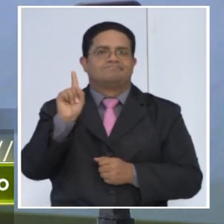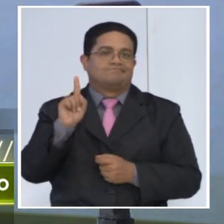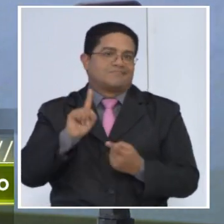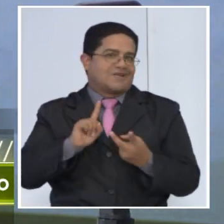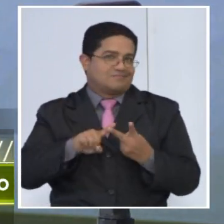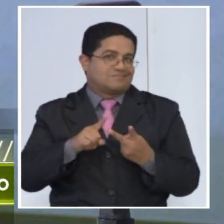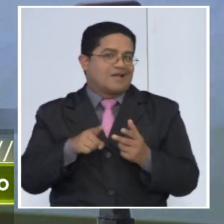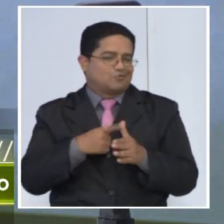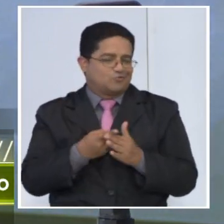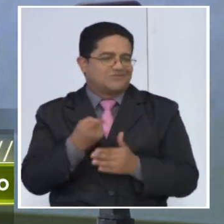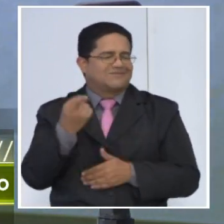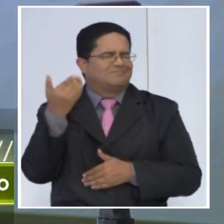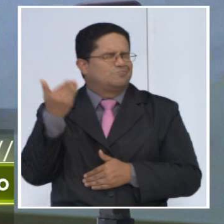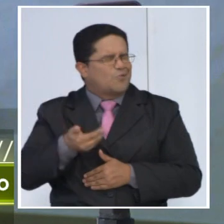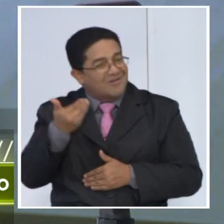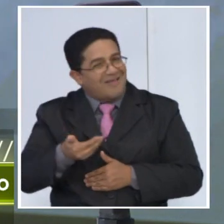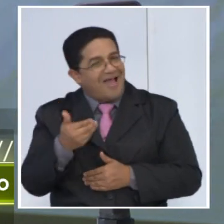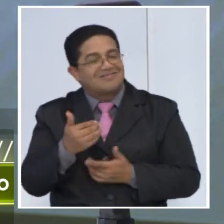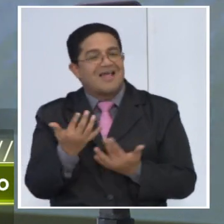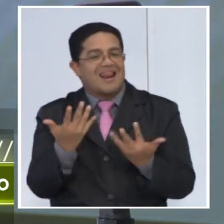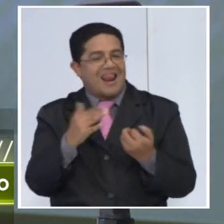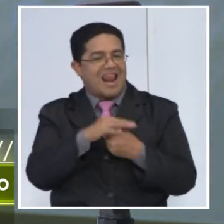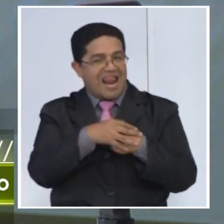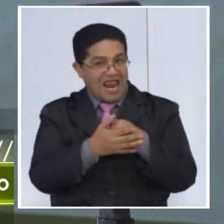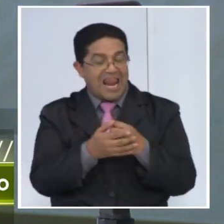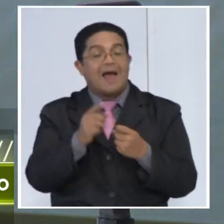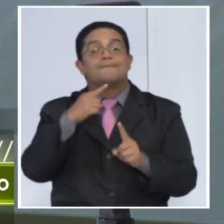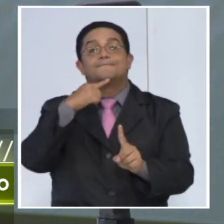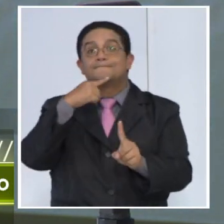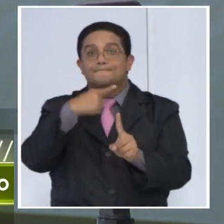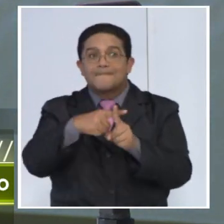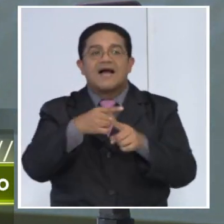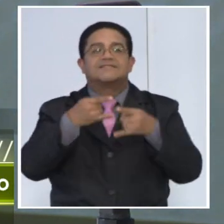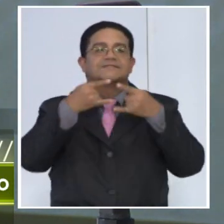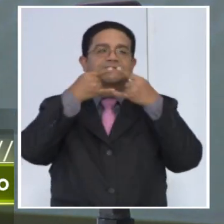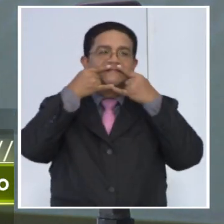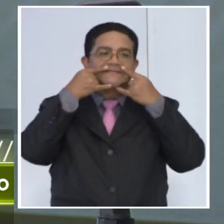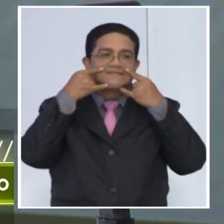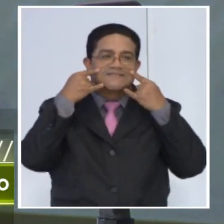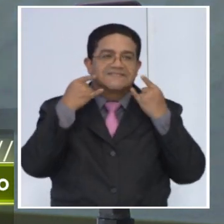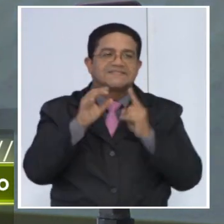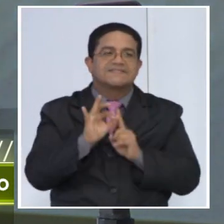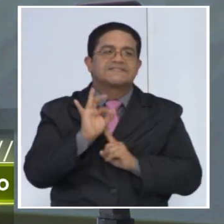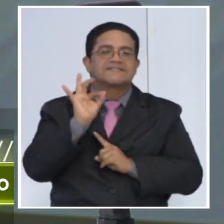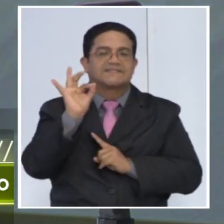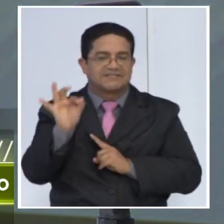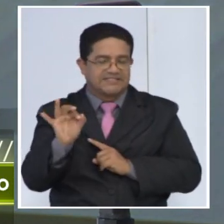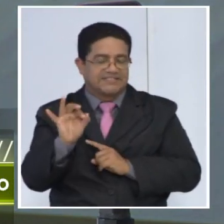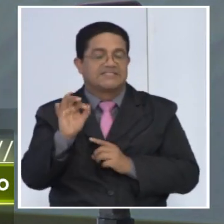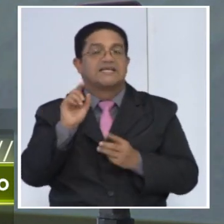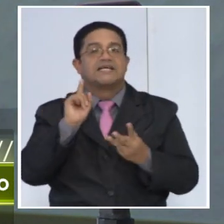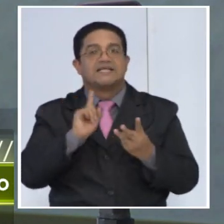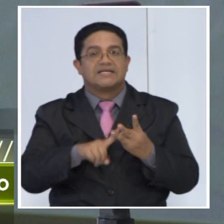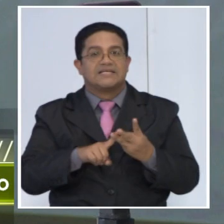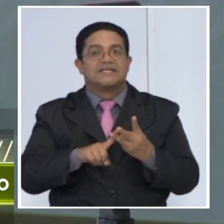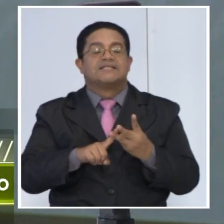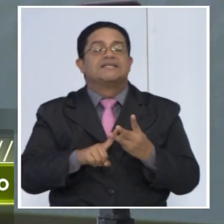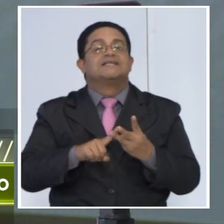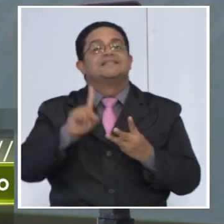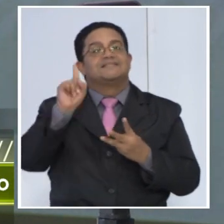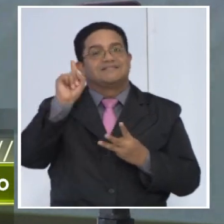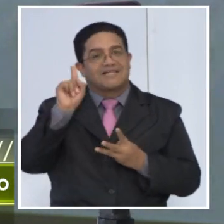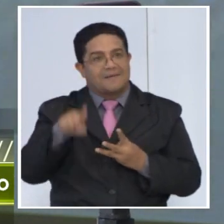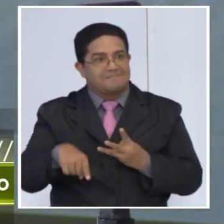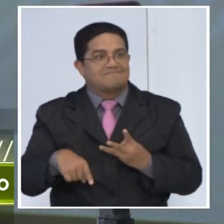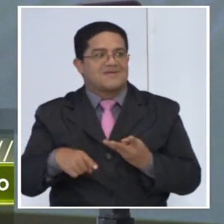manos, muy importante, el uso de mascarillas para enfermedades respiratorias que ya las nombramos y por supuesto mejorar la